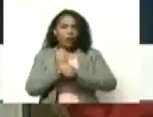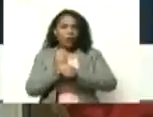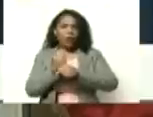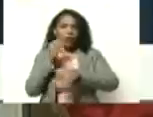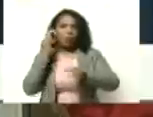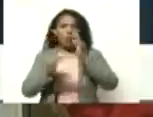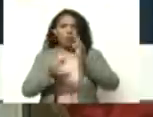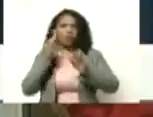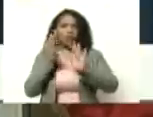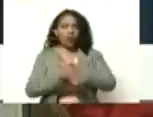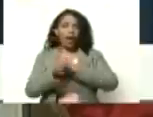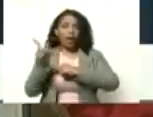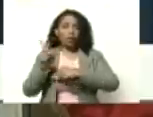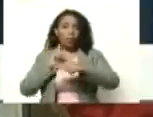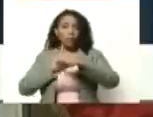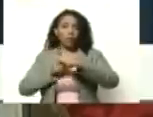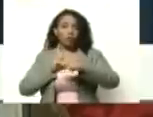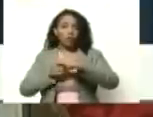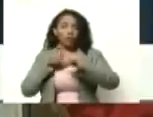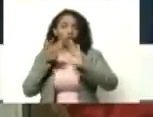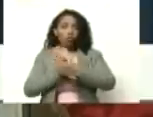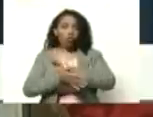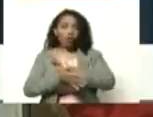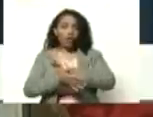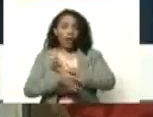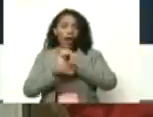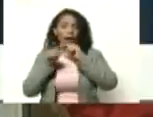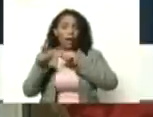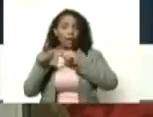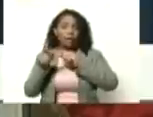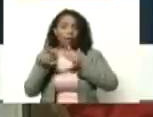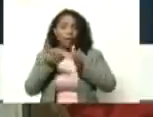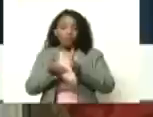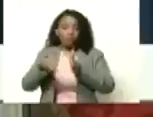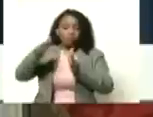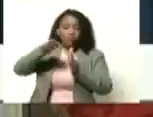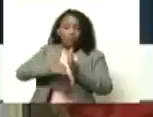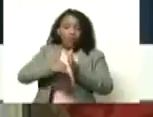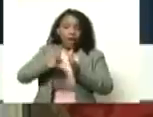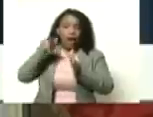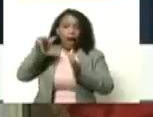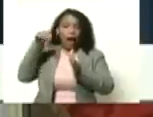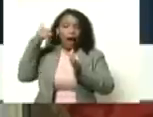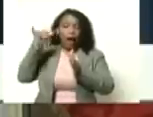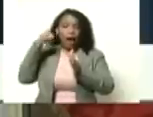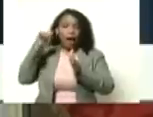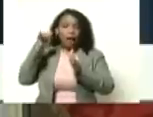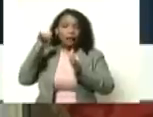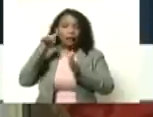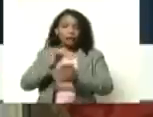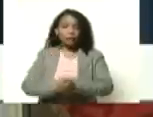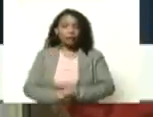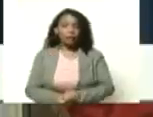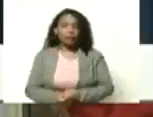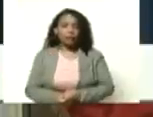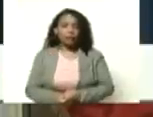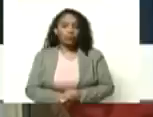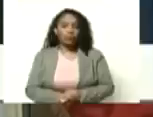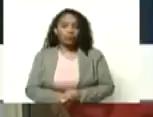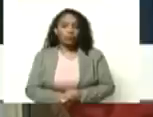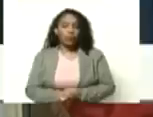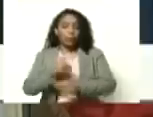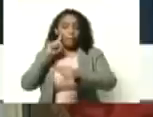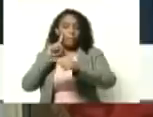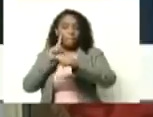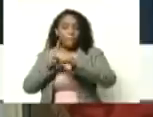el luminol dio positivo o sea en esa fosa efectivamente hubo rastros de